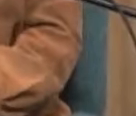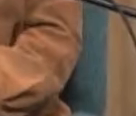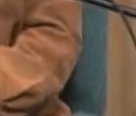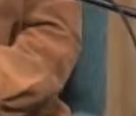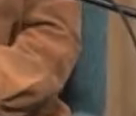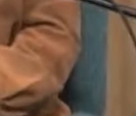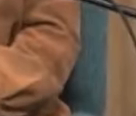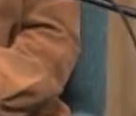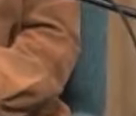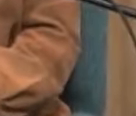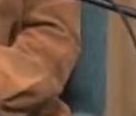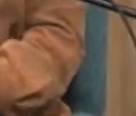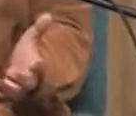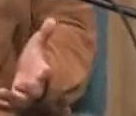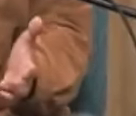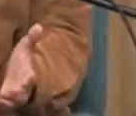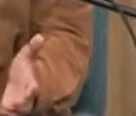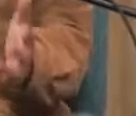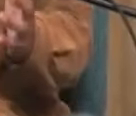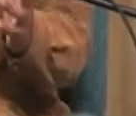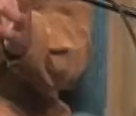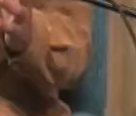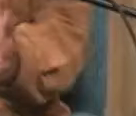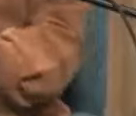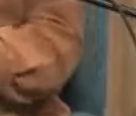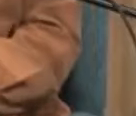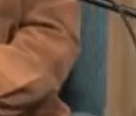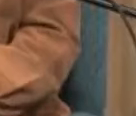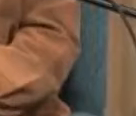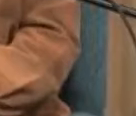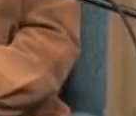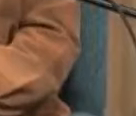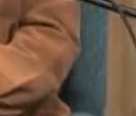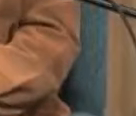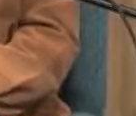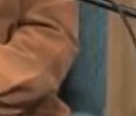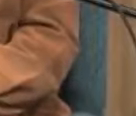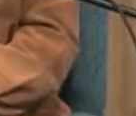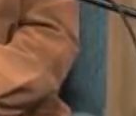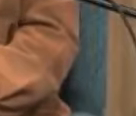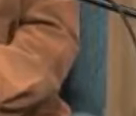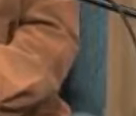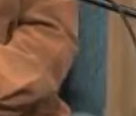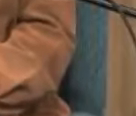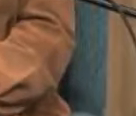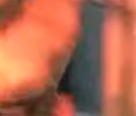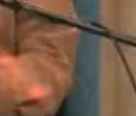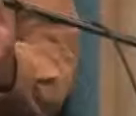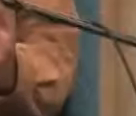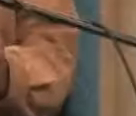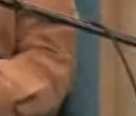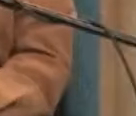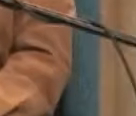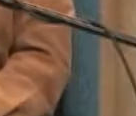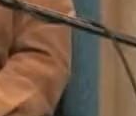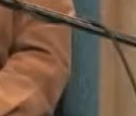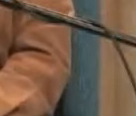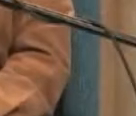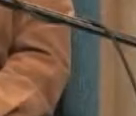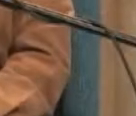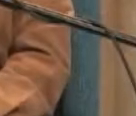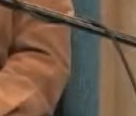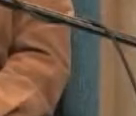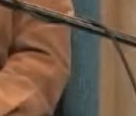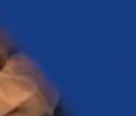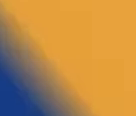Vinotinto encara este reto. La invitación es a que te conectes con nosotros en el único podcast Al Día, en vivo de la